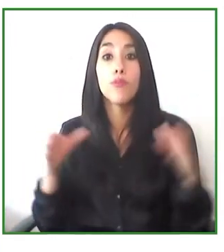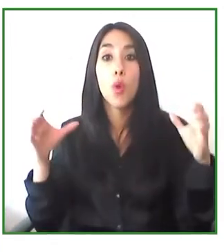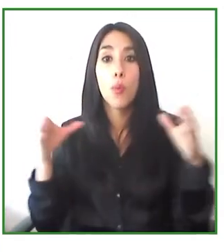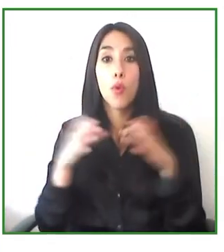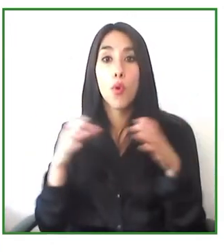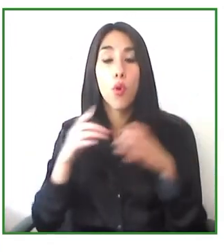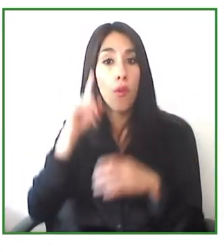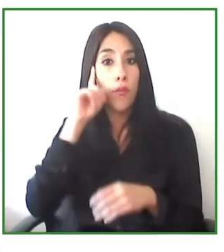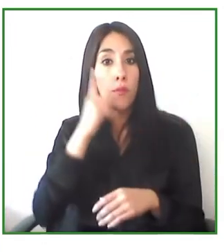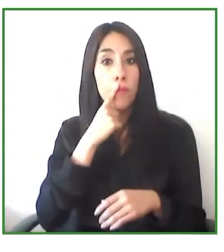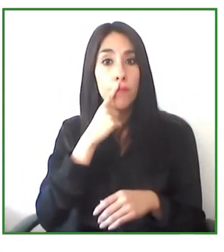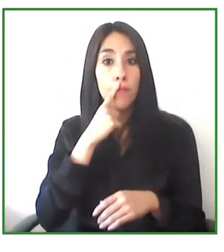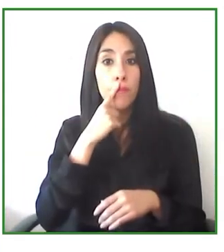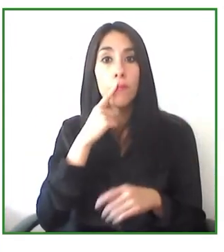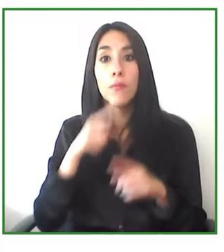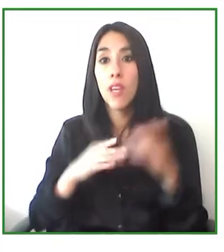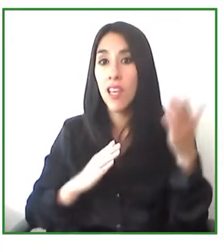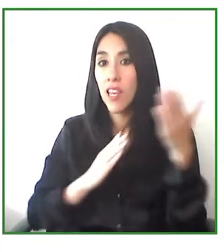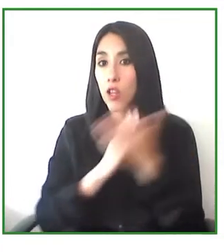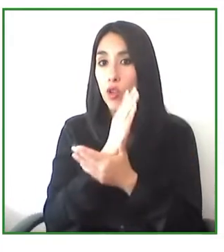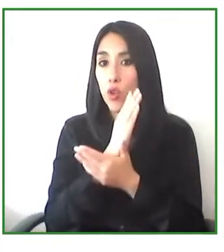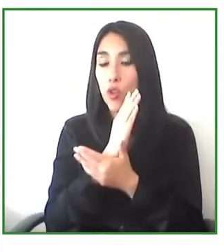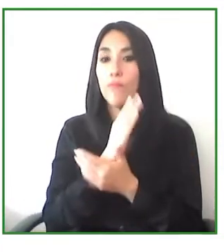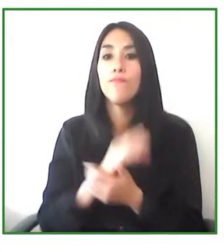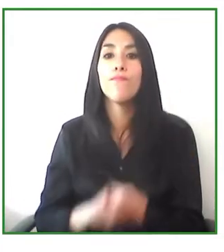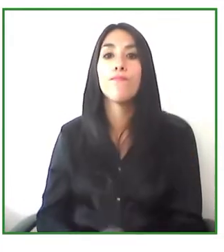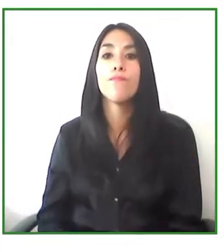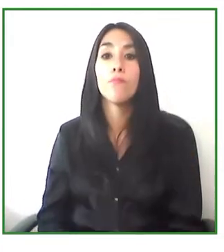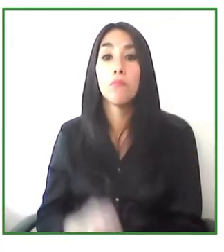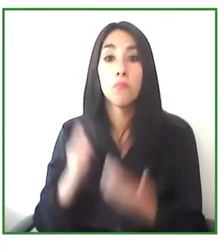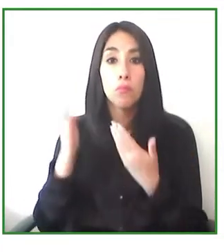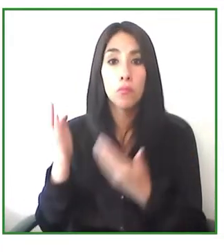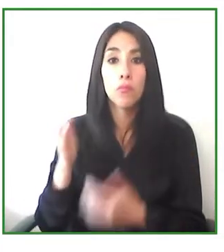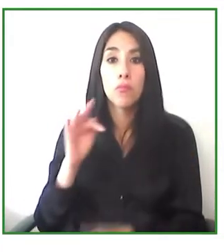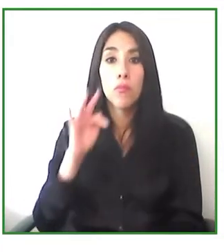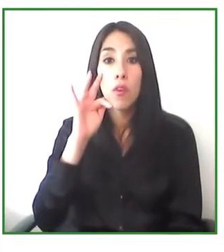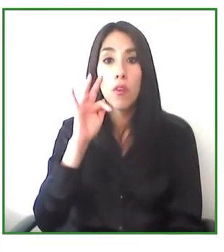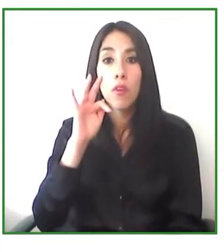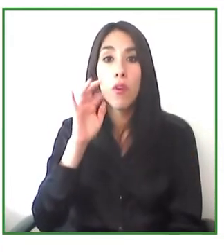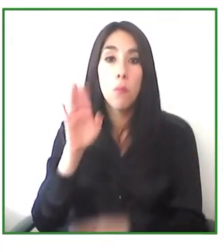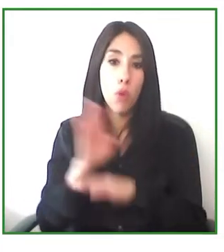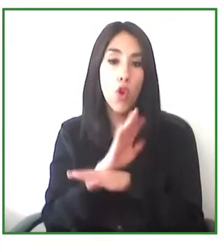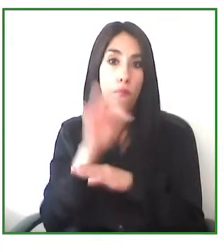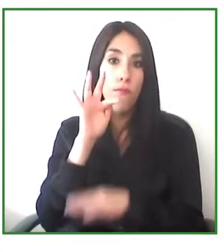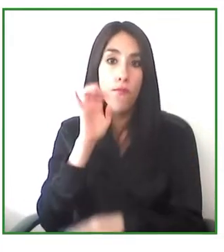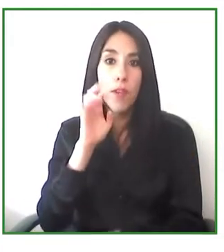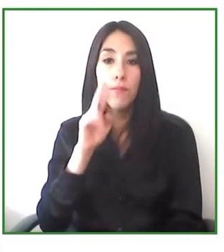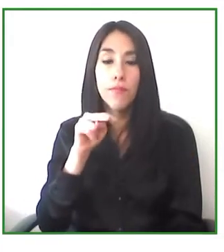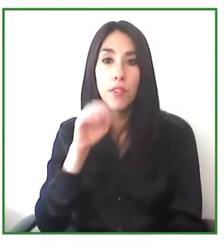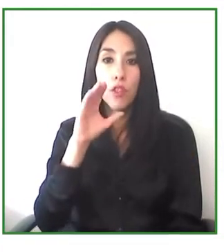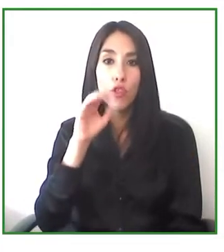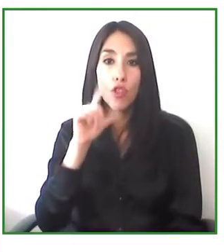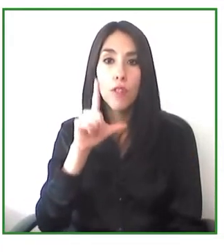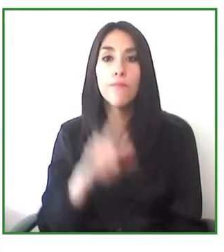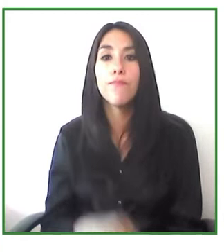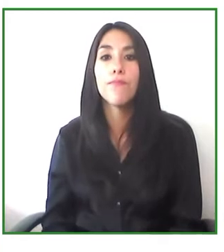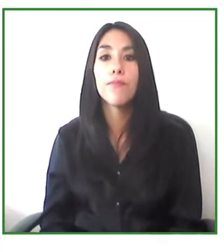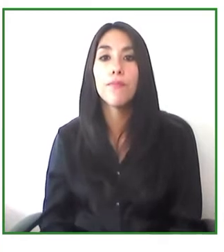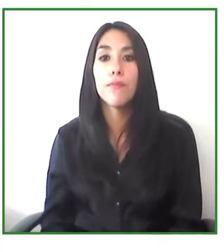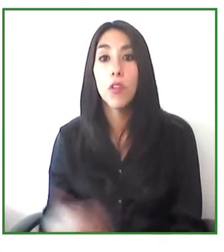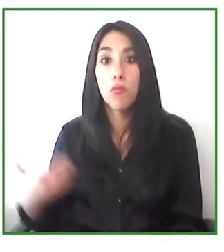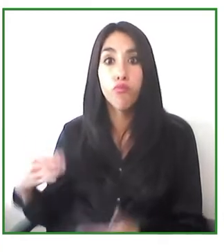FENASCOL tiene una gestión muy importante en todos estos 37 años de existencia. Hoy no vamos a hablar de